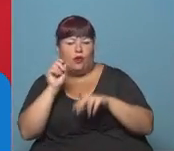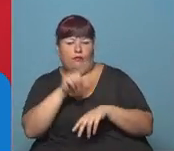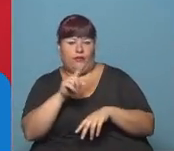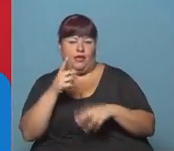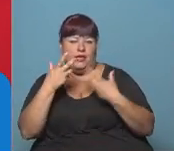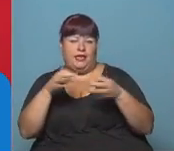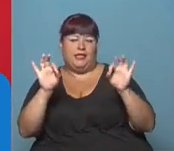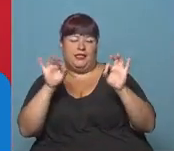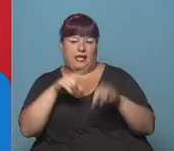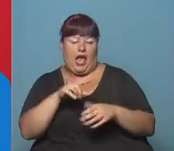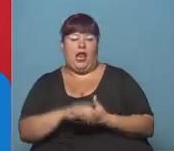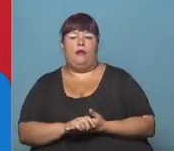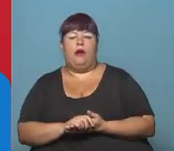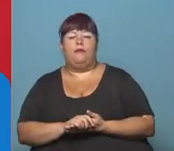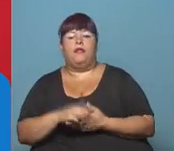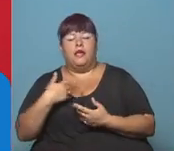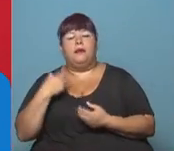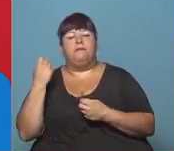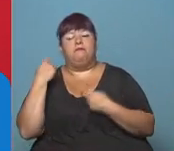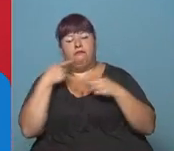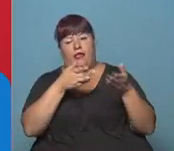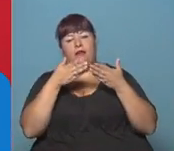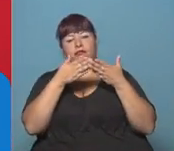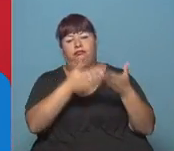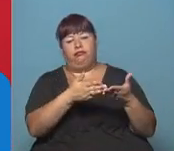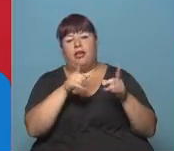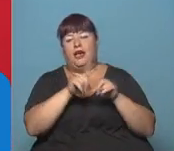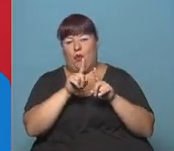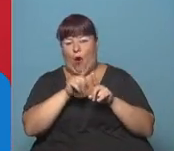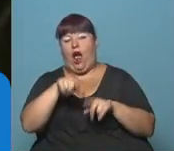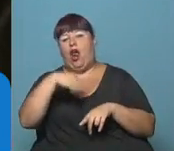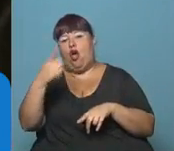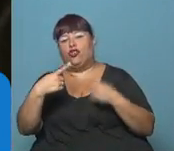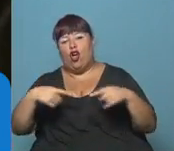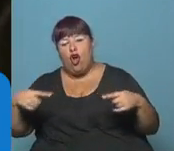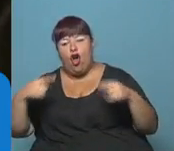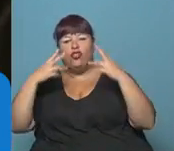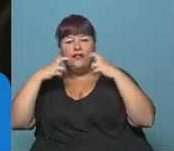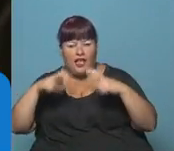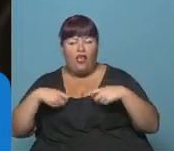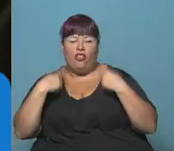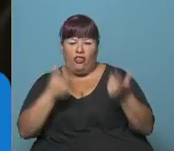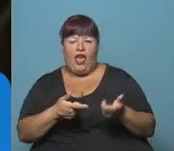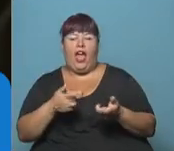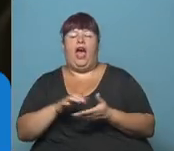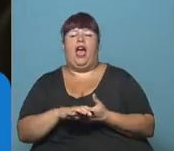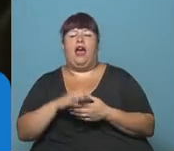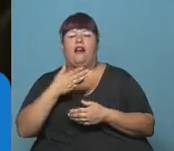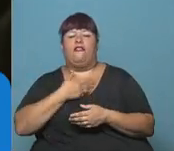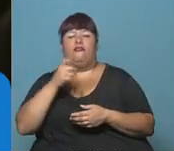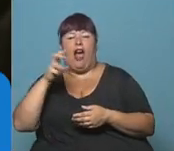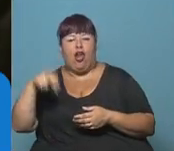y rescate, y hemos enviado un buque y Antara, así como algunos aparatos de investigación Pantera y